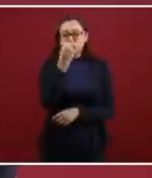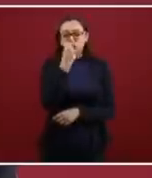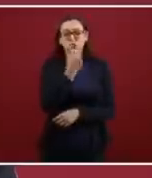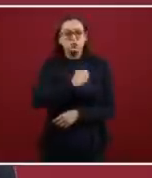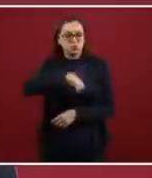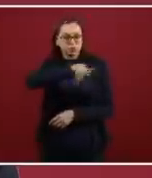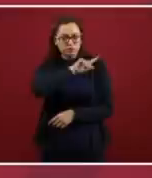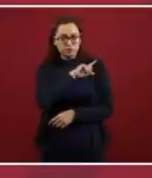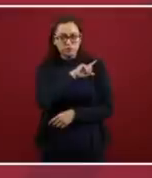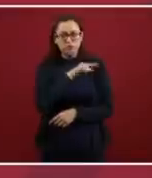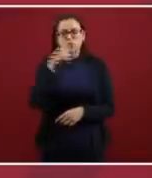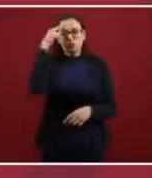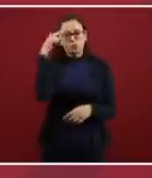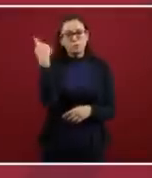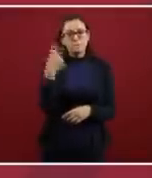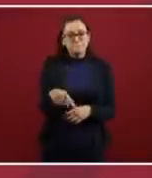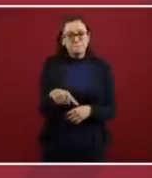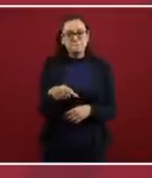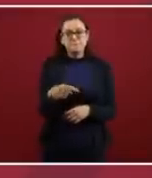para